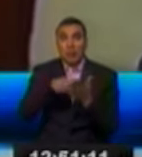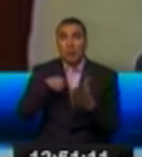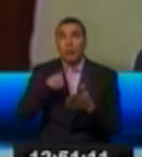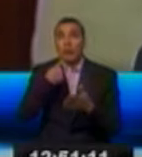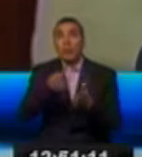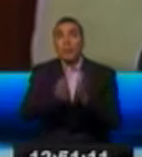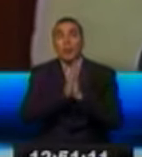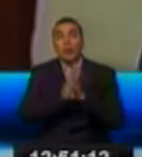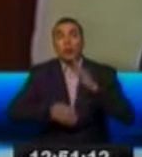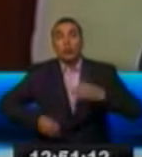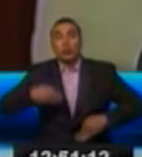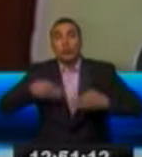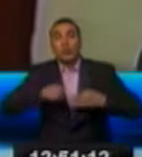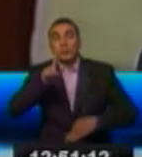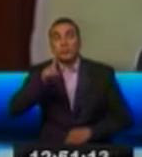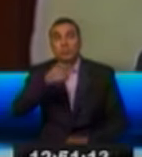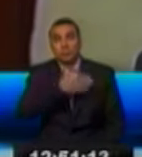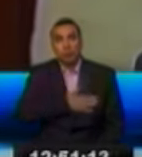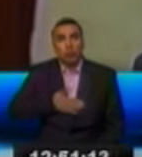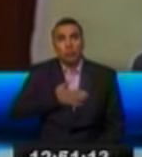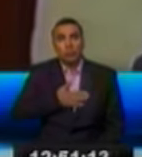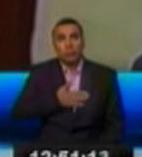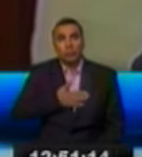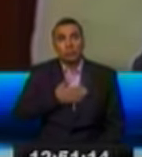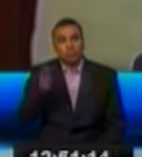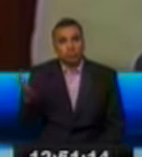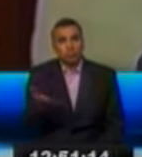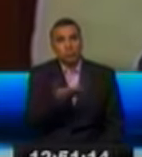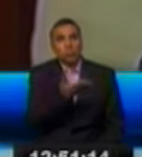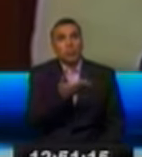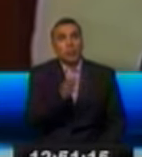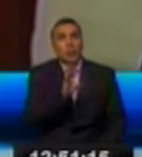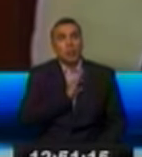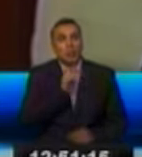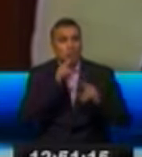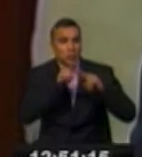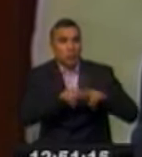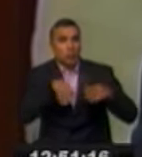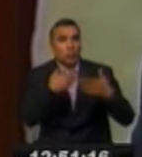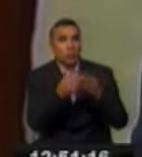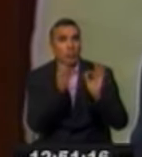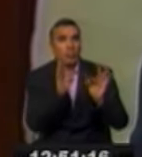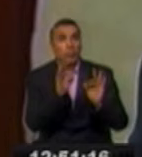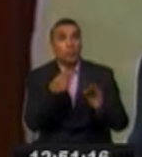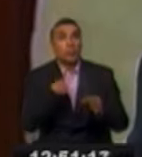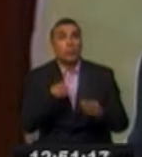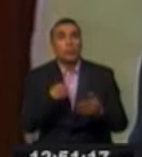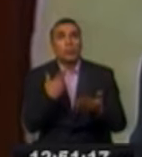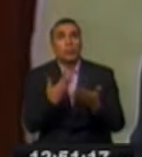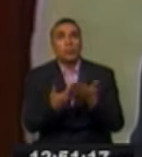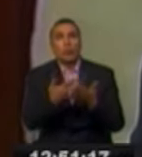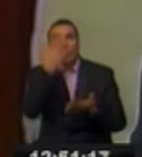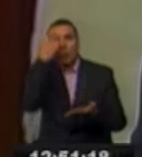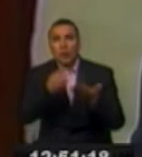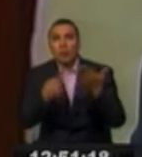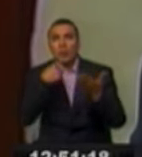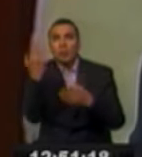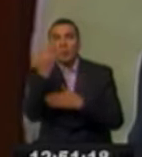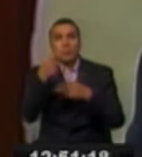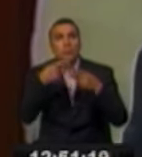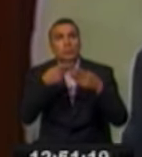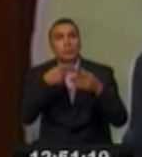justicia a que tome las validaciones técnicas argumentadas por el Arcotel para el retiro de las